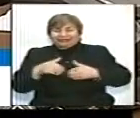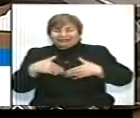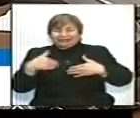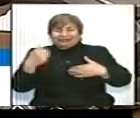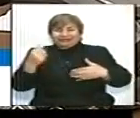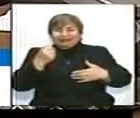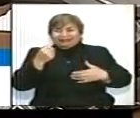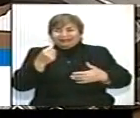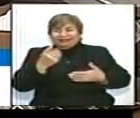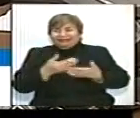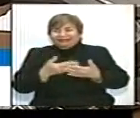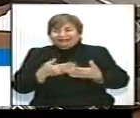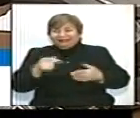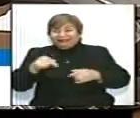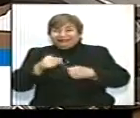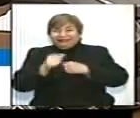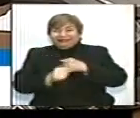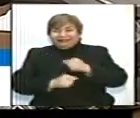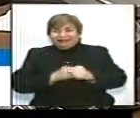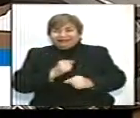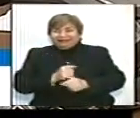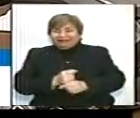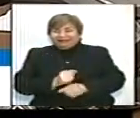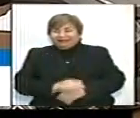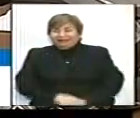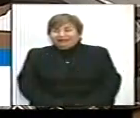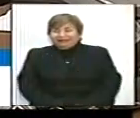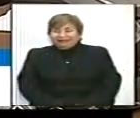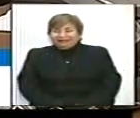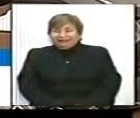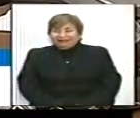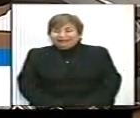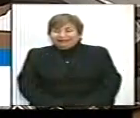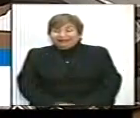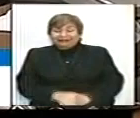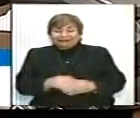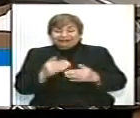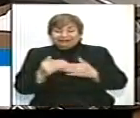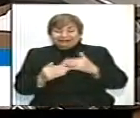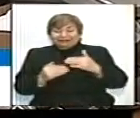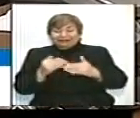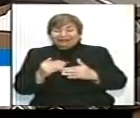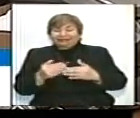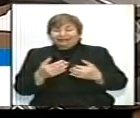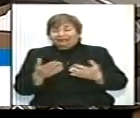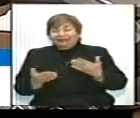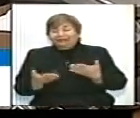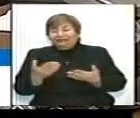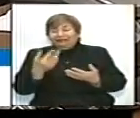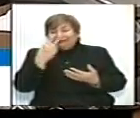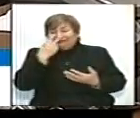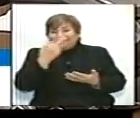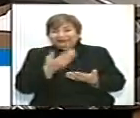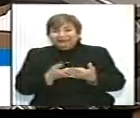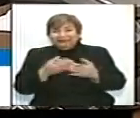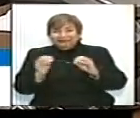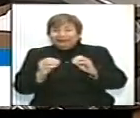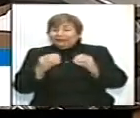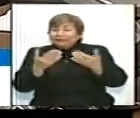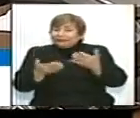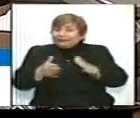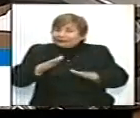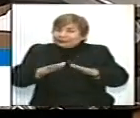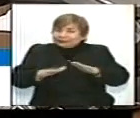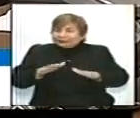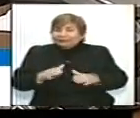la convocatoria en el mes de octubre de este año, ¿no? La convocatoria de este proceso a 15 de octubre, obviamente son fechas tentativas que esperamos